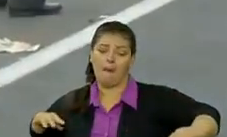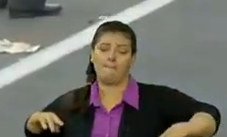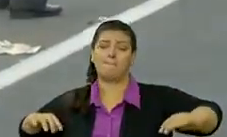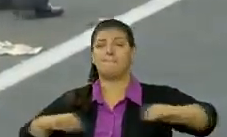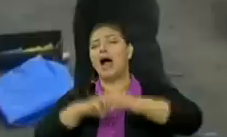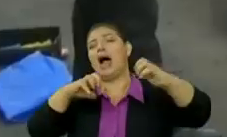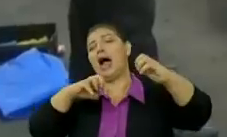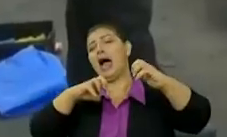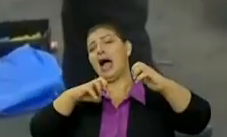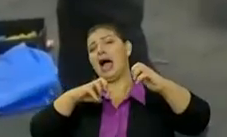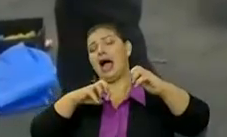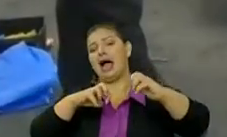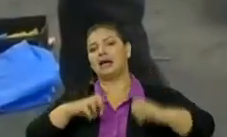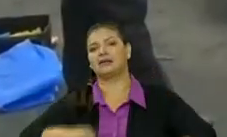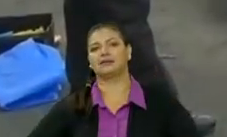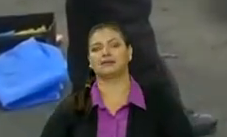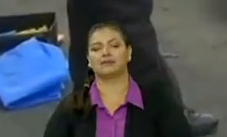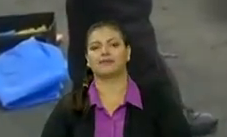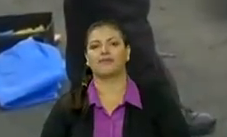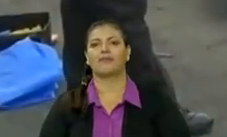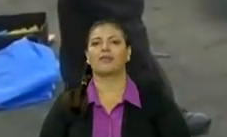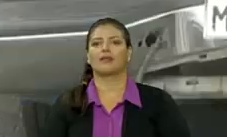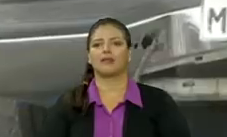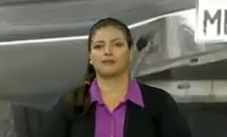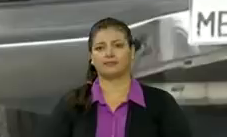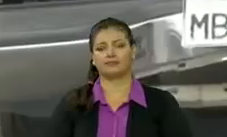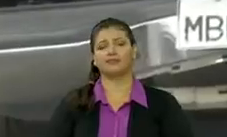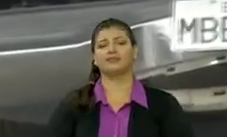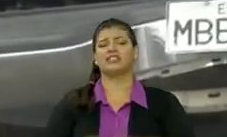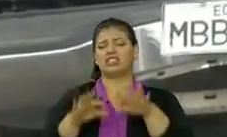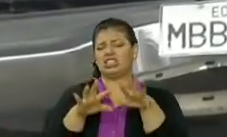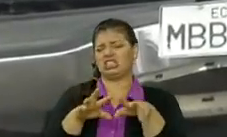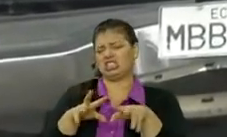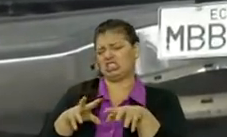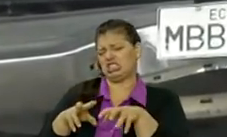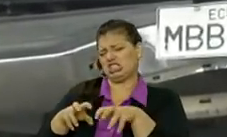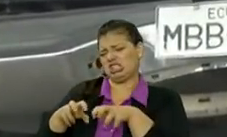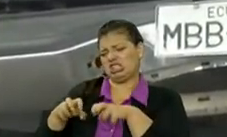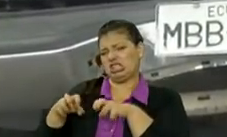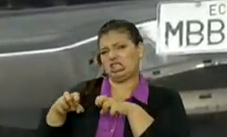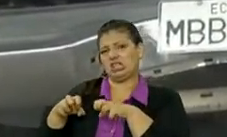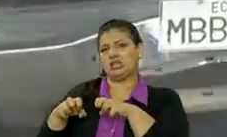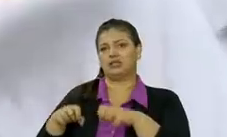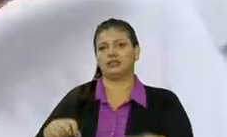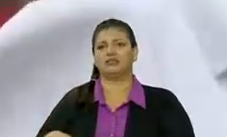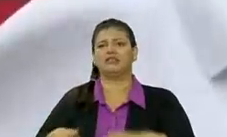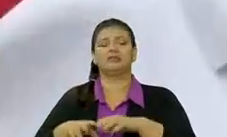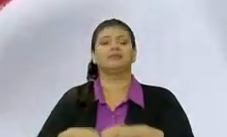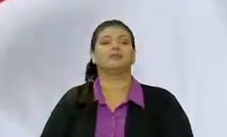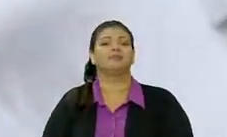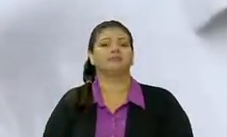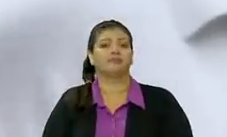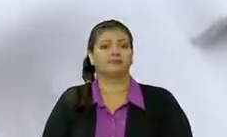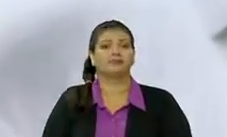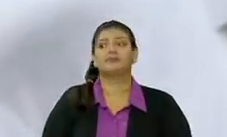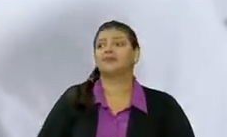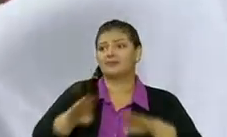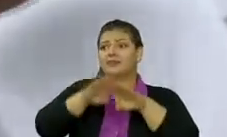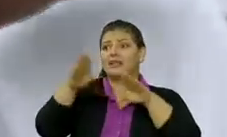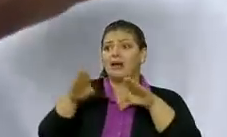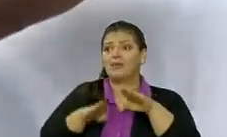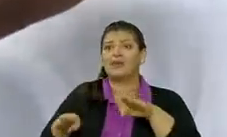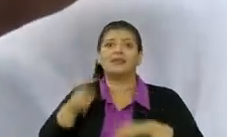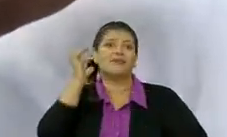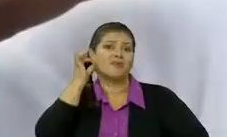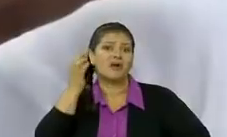camión producto del fuerte impacto. Una mujer quedó atrapada entre los restos de la camioneta que quedó dividida en dos. Estuvieron implicados un camión